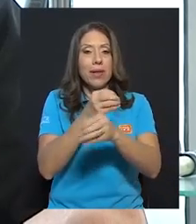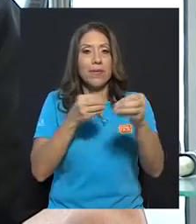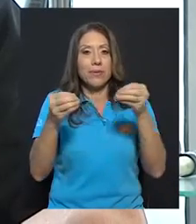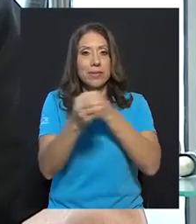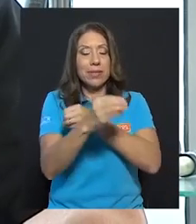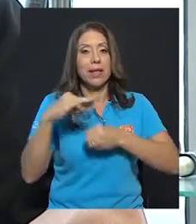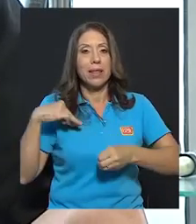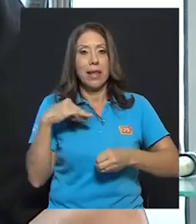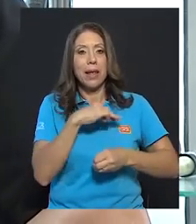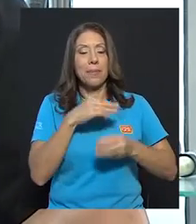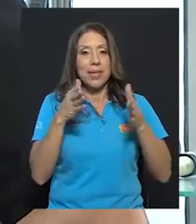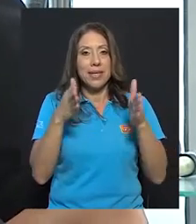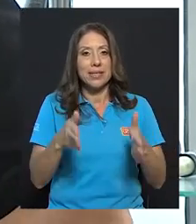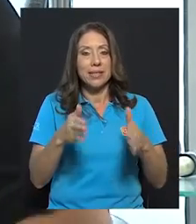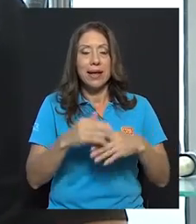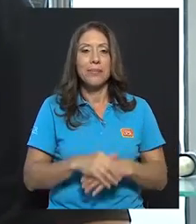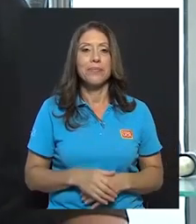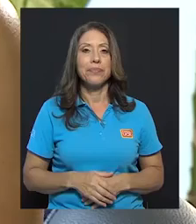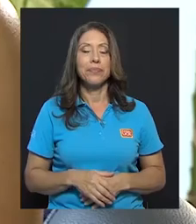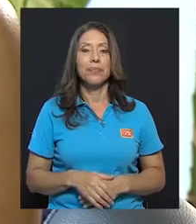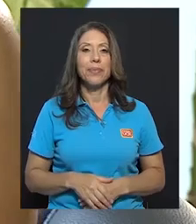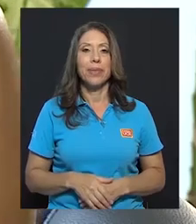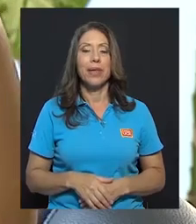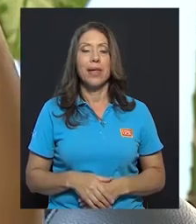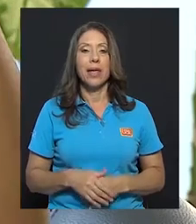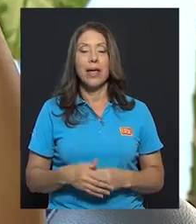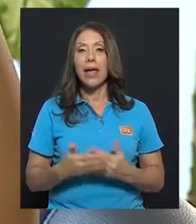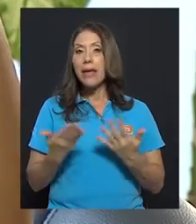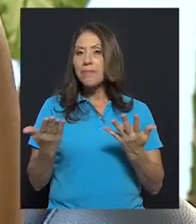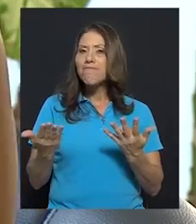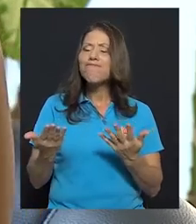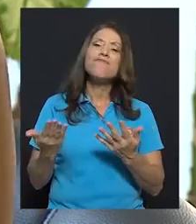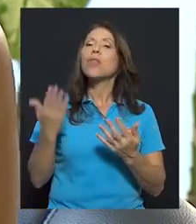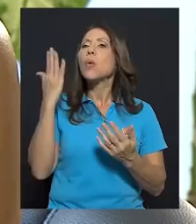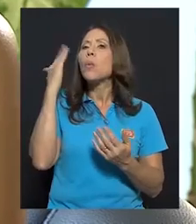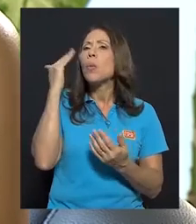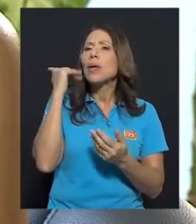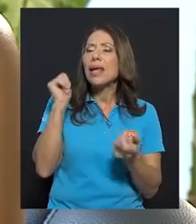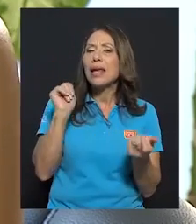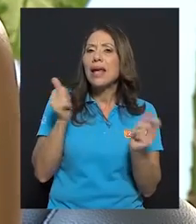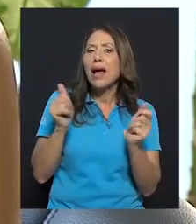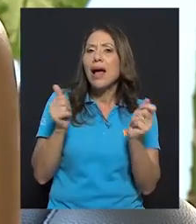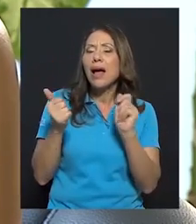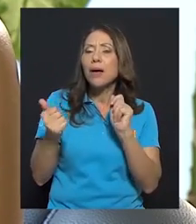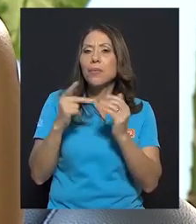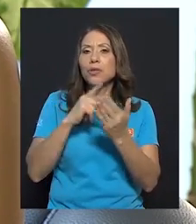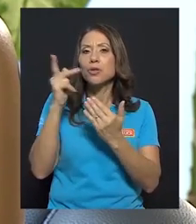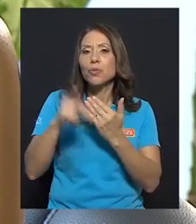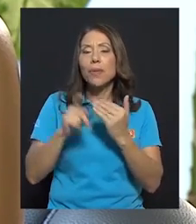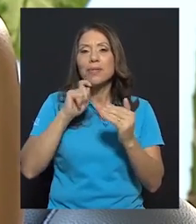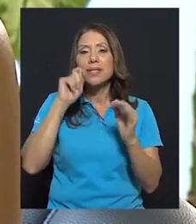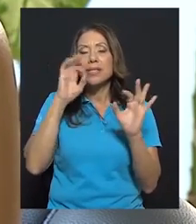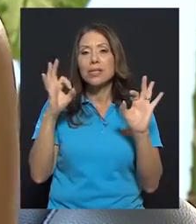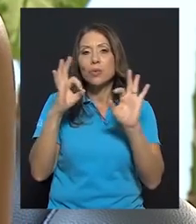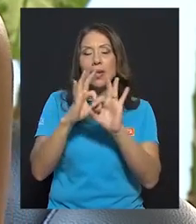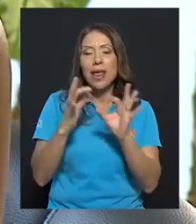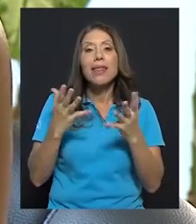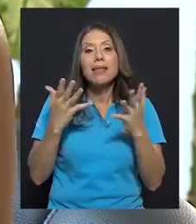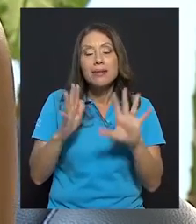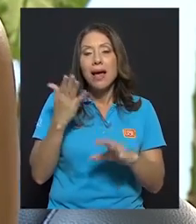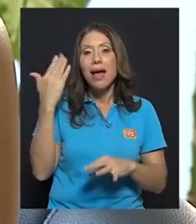del despacho de la ministra. Adriana, ¿a qué se deben los cambios en los programas de sexualidad?